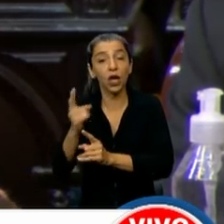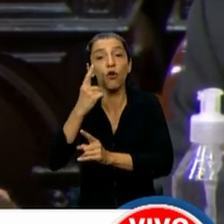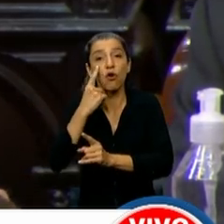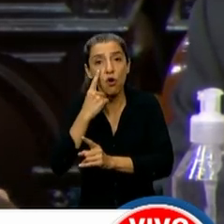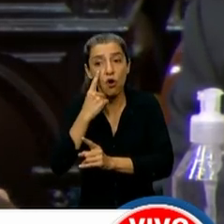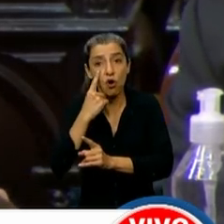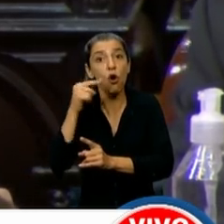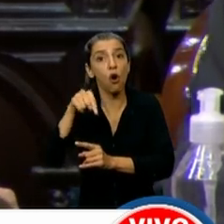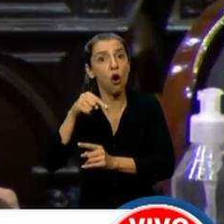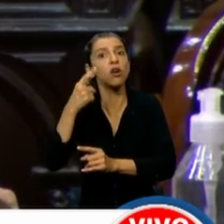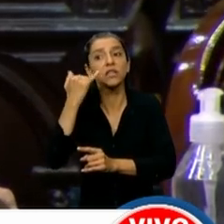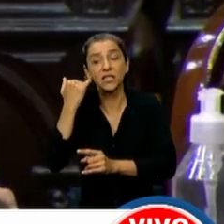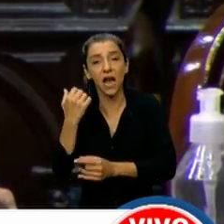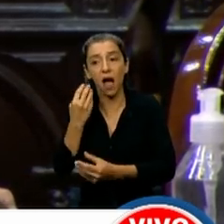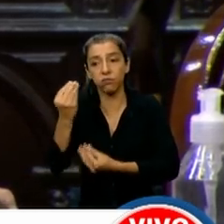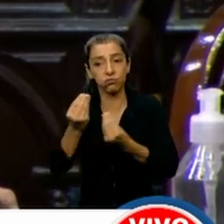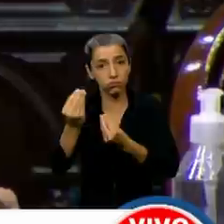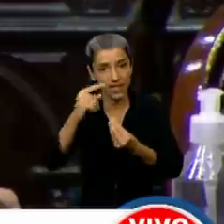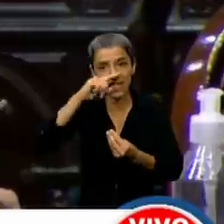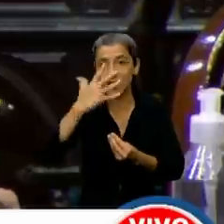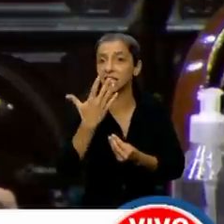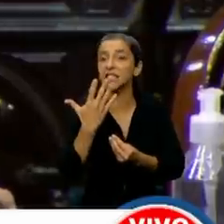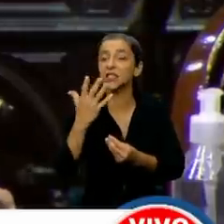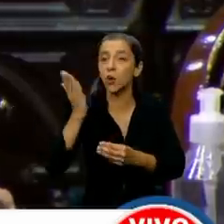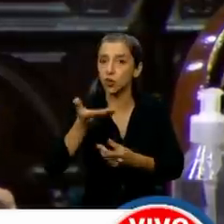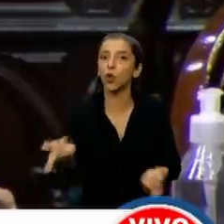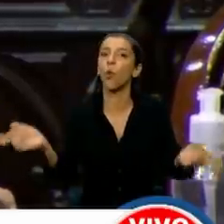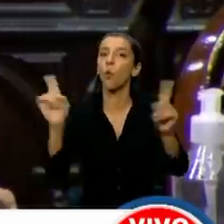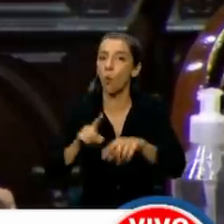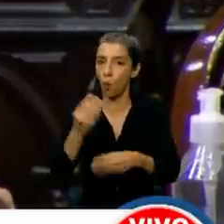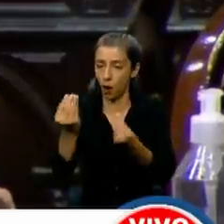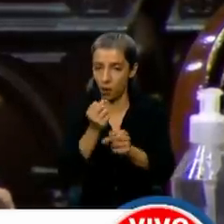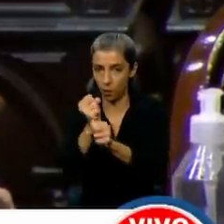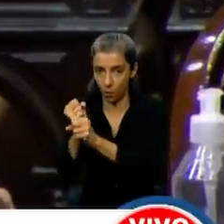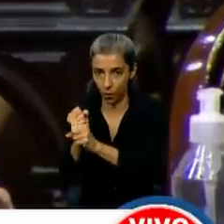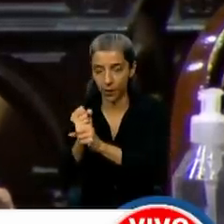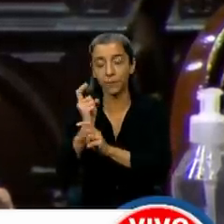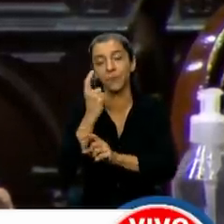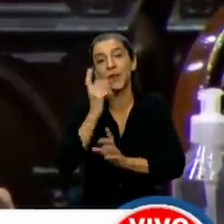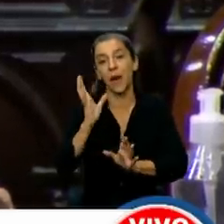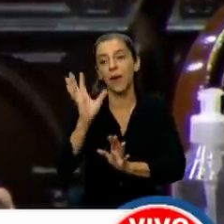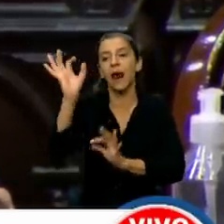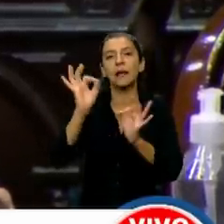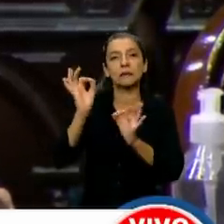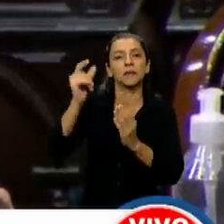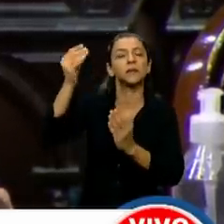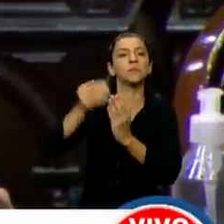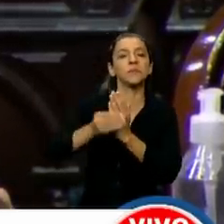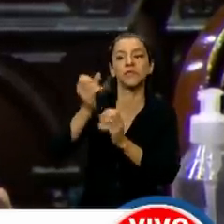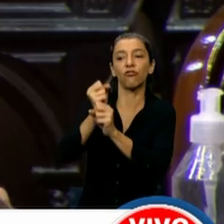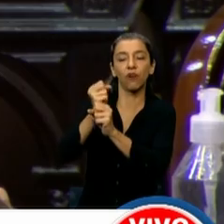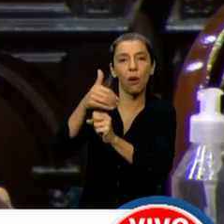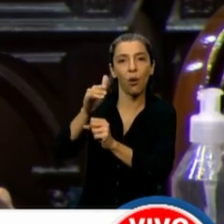75 por ciento y se estima según las proyecciones del ministerio de trabajo que cuando venga el próximo trimestre que